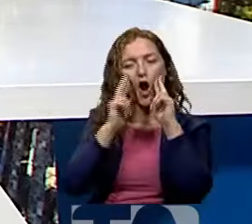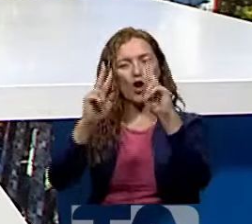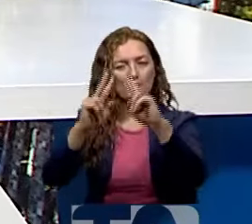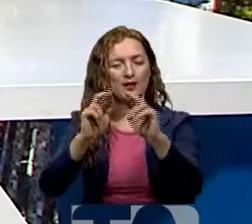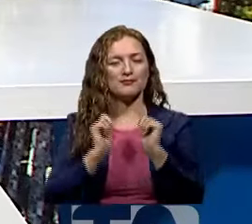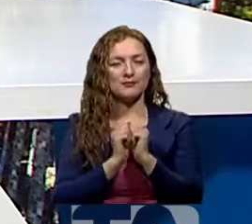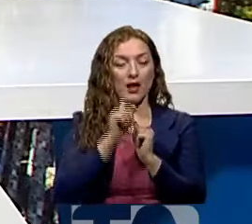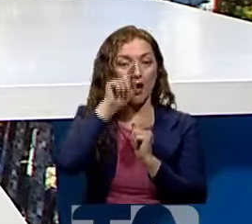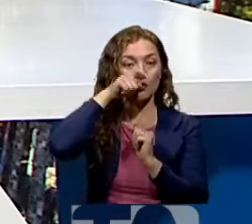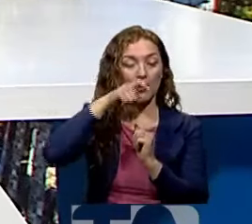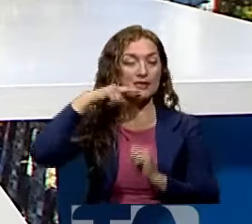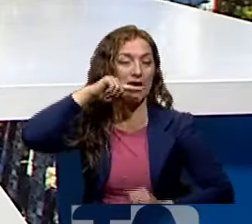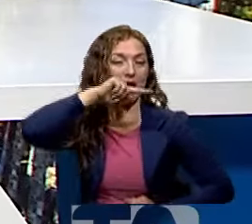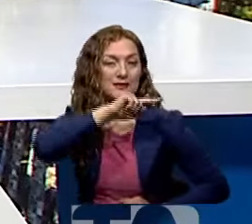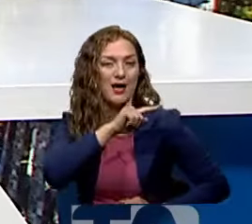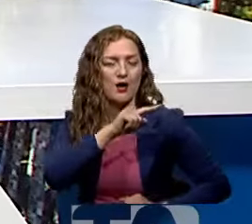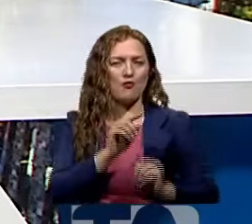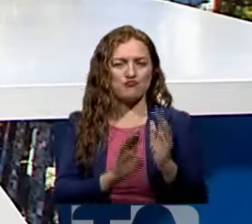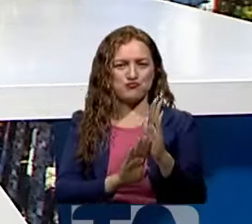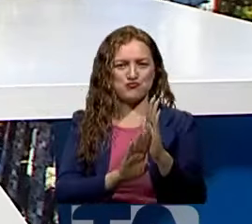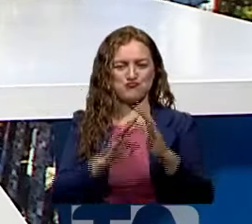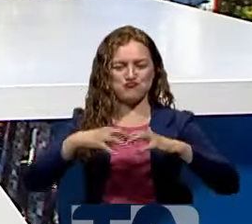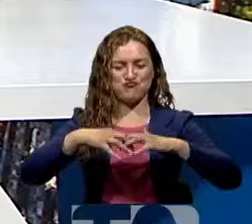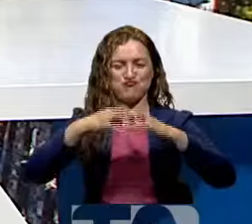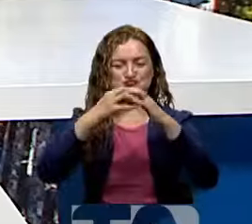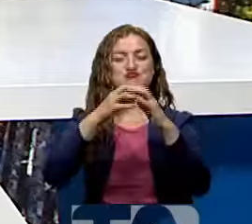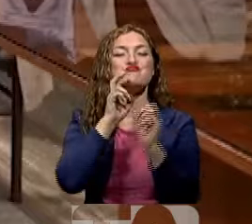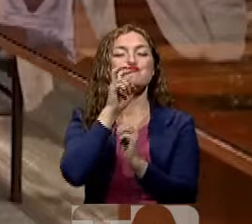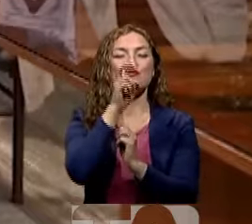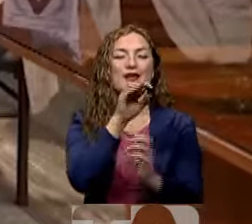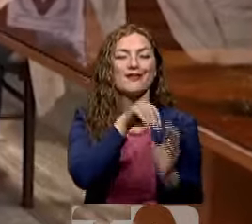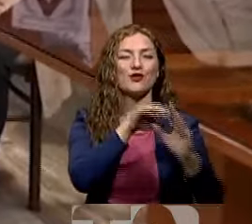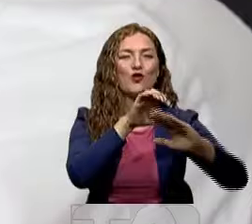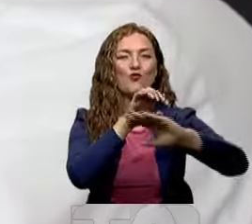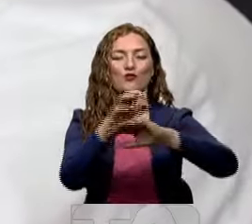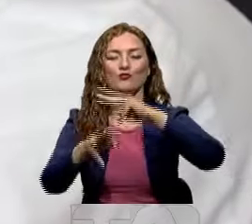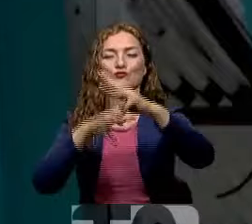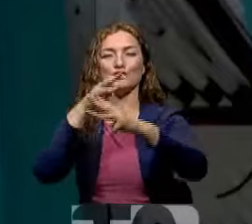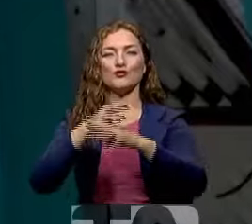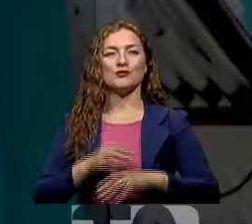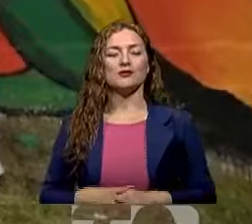se proyectan turísticamente tanto al país como al mundo.